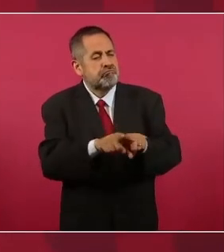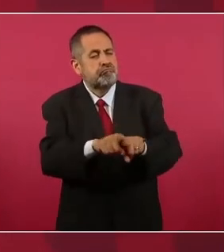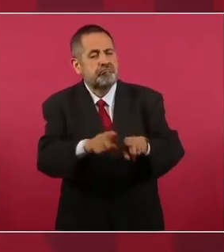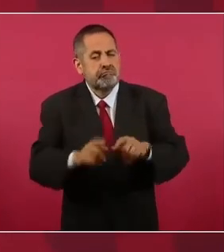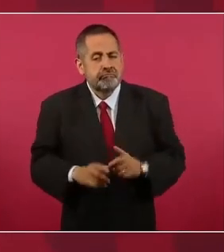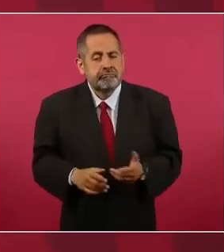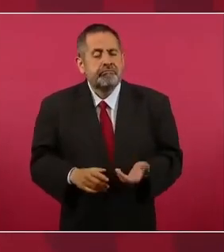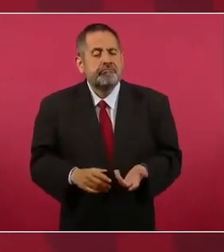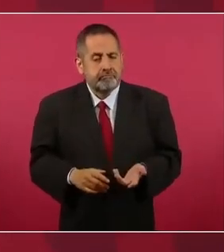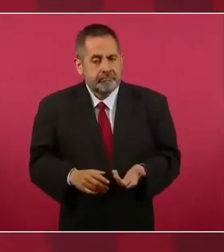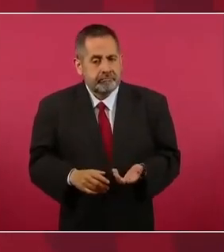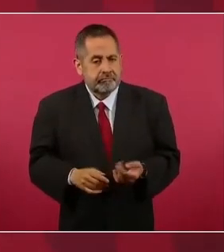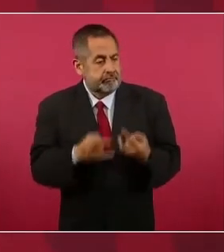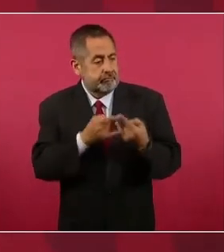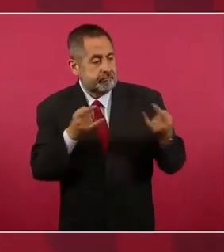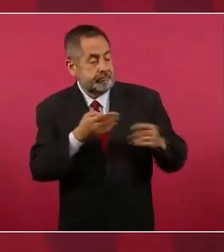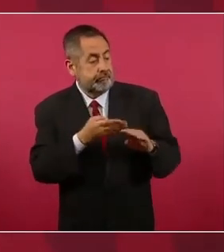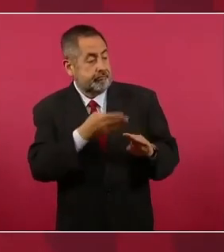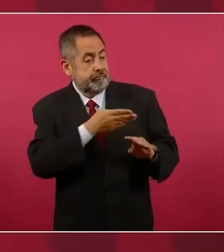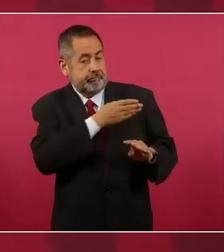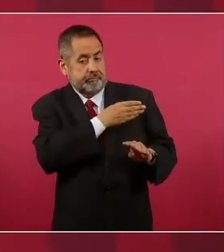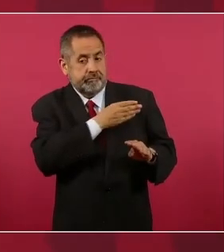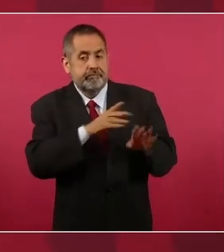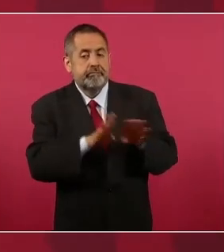Y si hacemos un poco de historia,